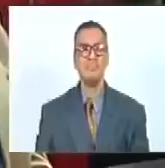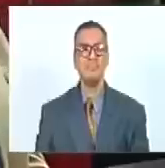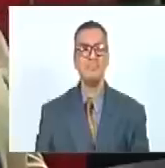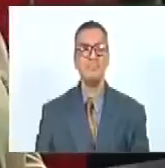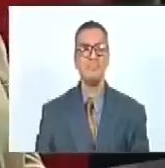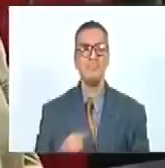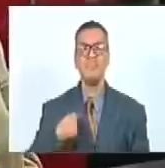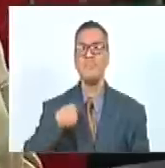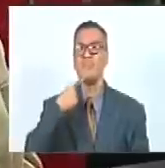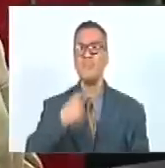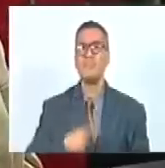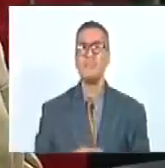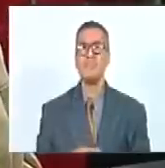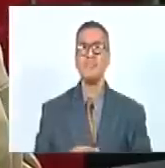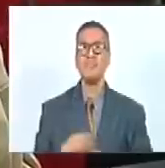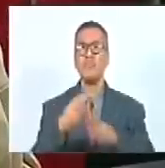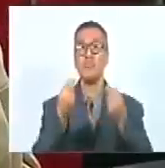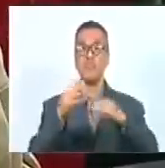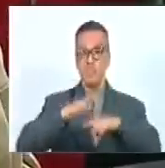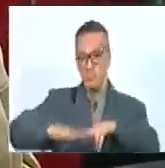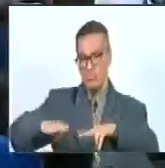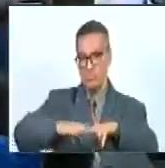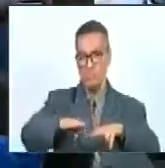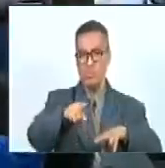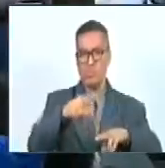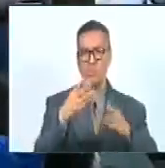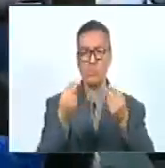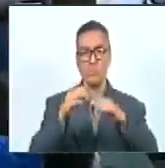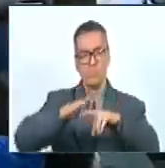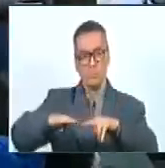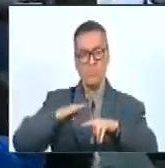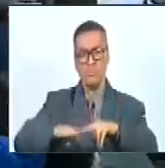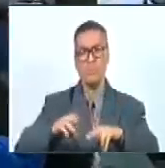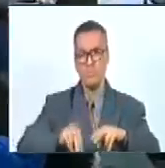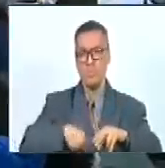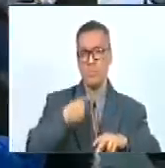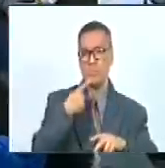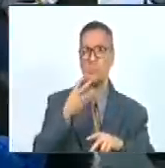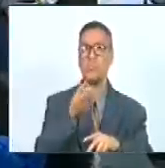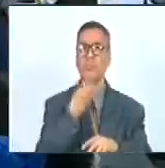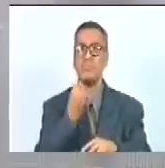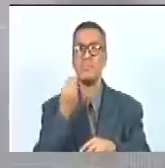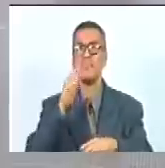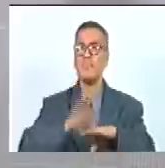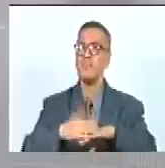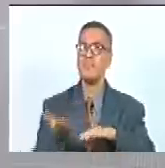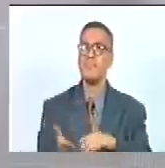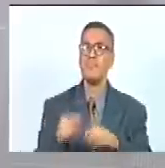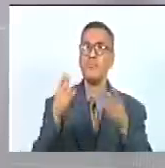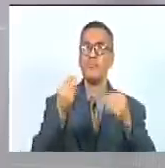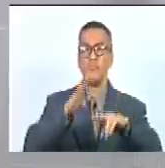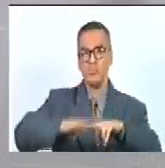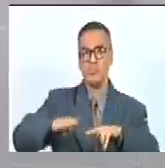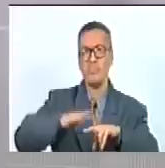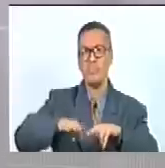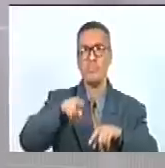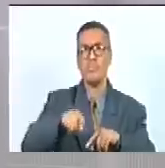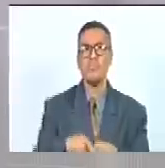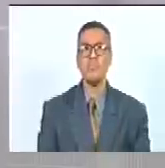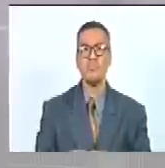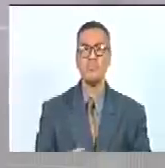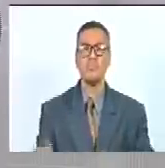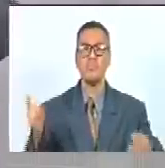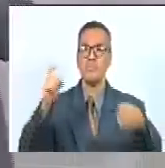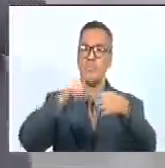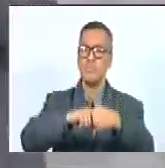quien, siendo muy niño, no puedo decir joven, porque desde muy niño se